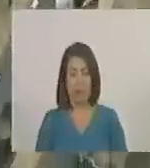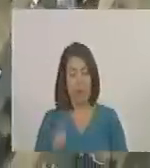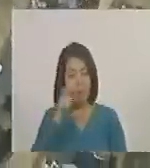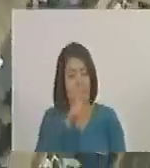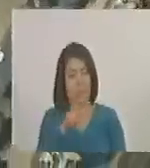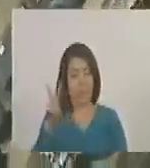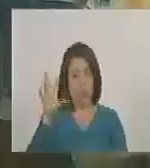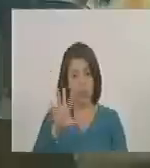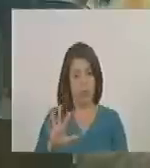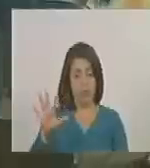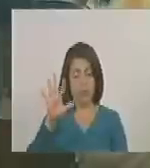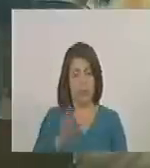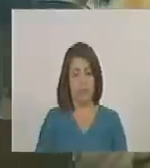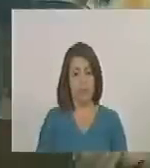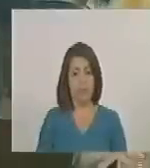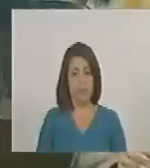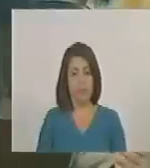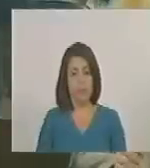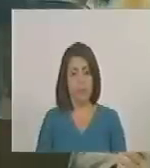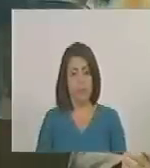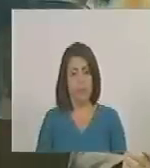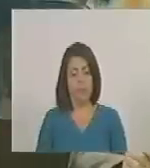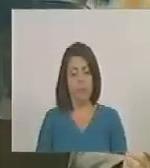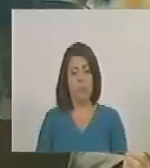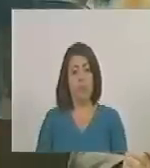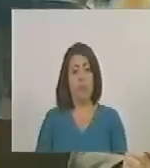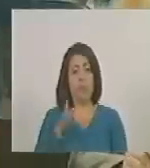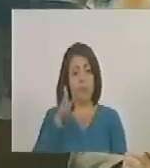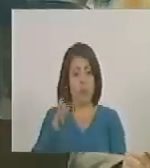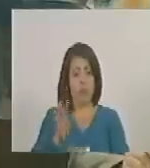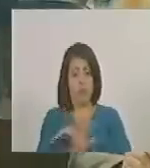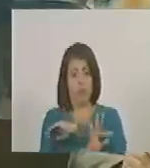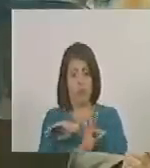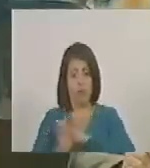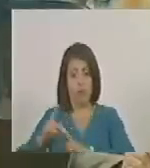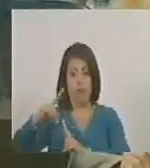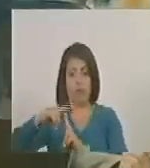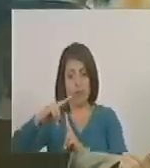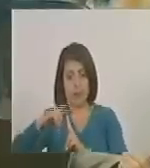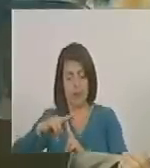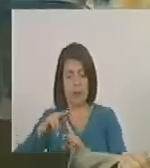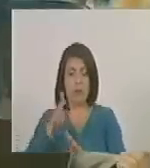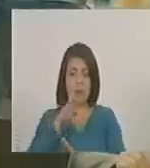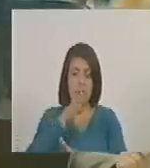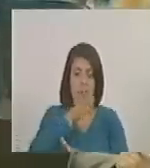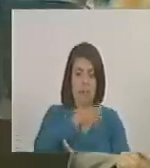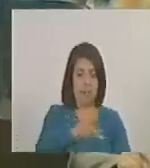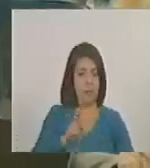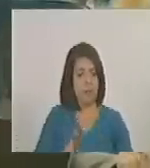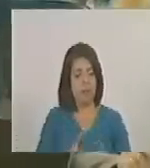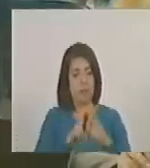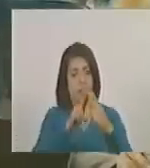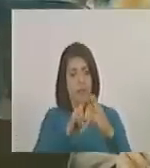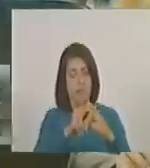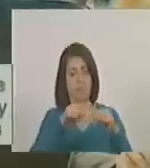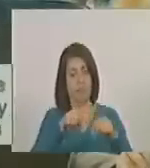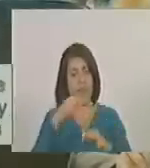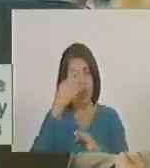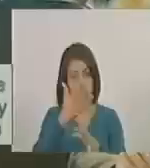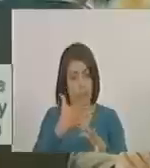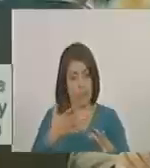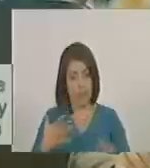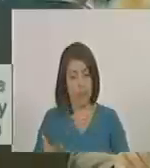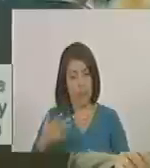Pueblo venezolano, no solo fuimos a la frontera en el estado Táchira, no solo nos encontramos en el